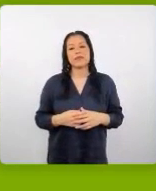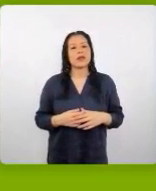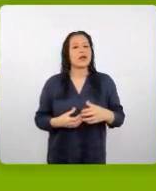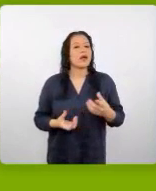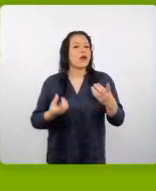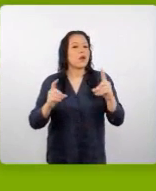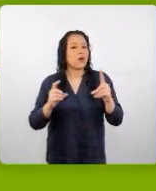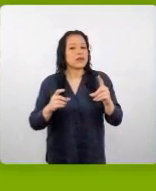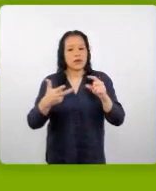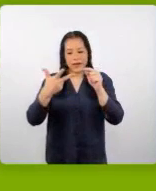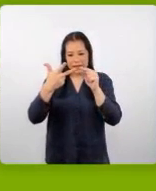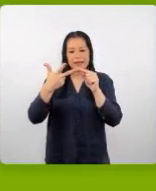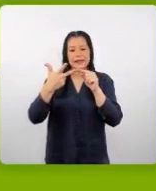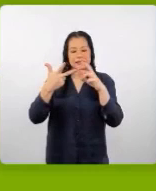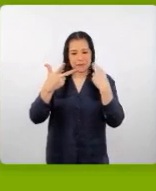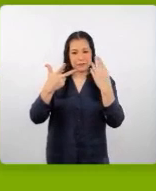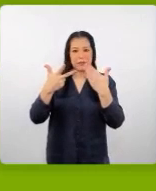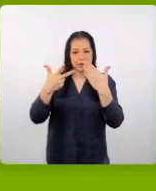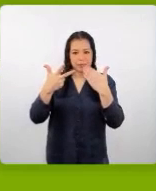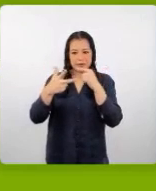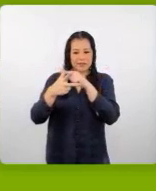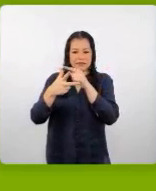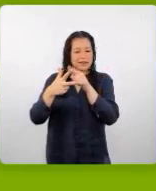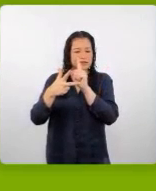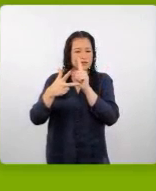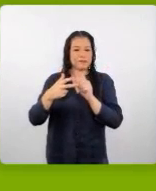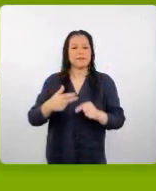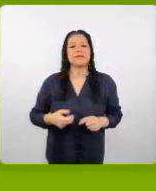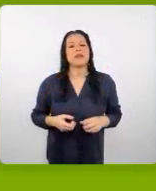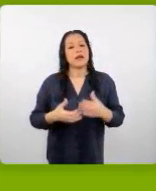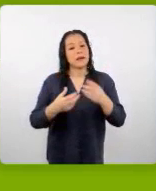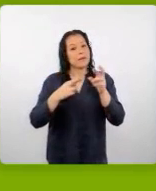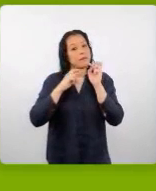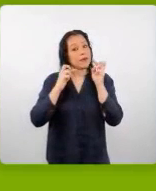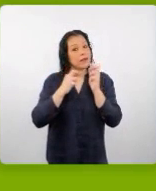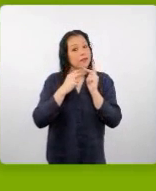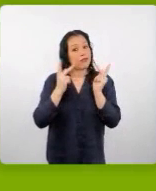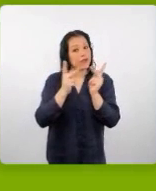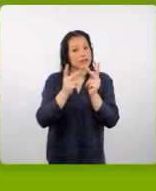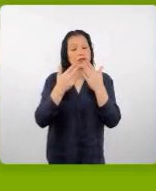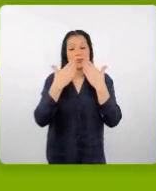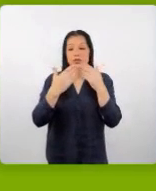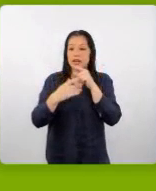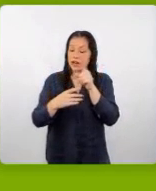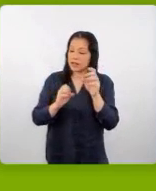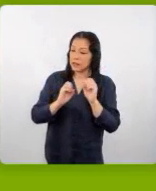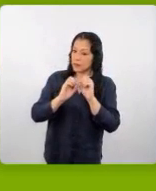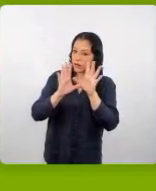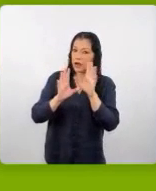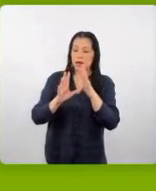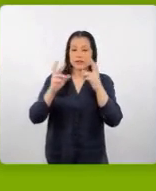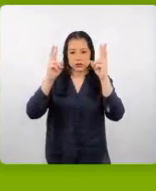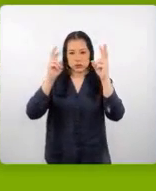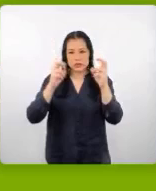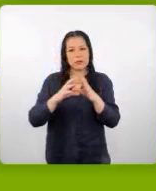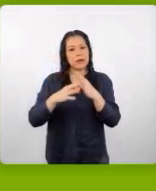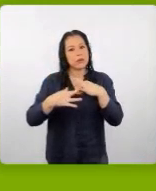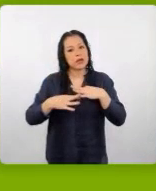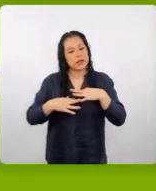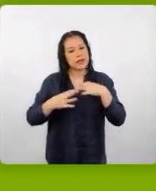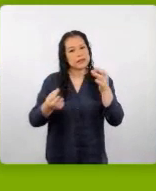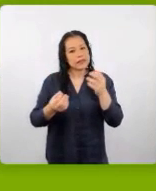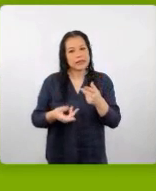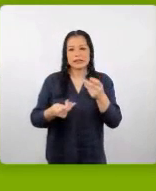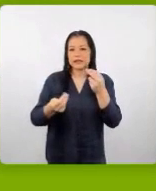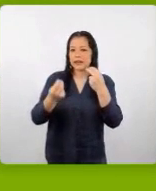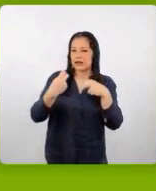a partir de la tercera conversación. Perfecto, muchas gracias por la aclaración. De hecho, es un tema muy interesante, ¿no? Esa negociación